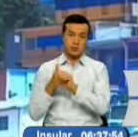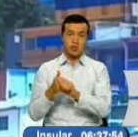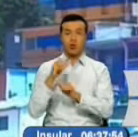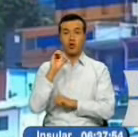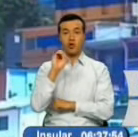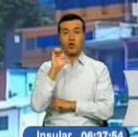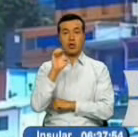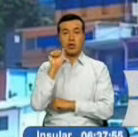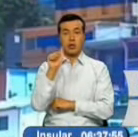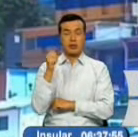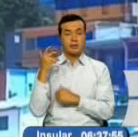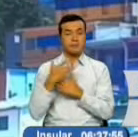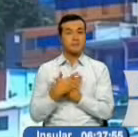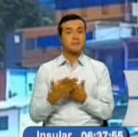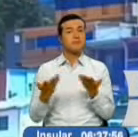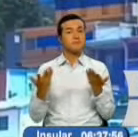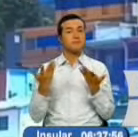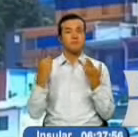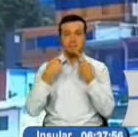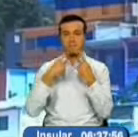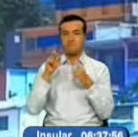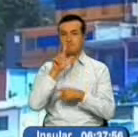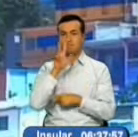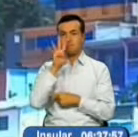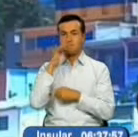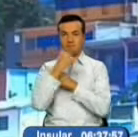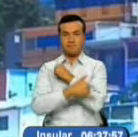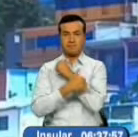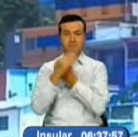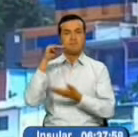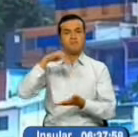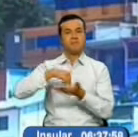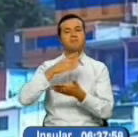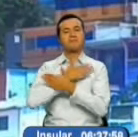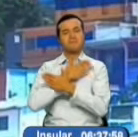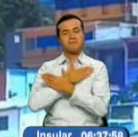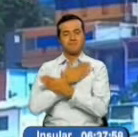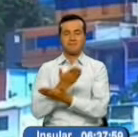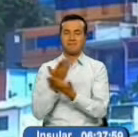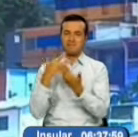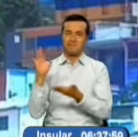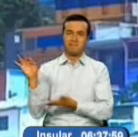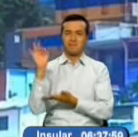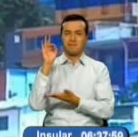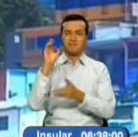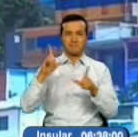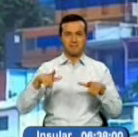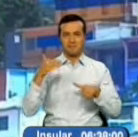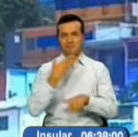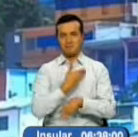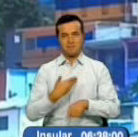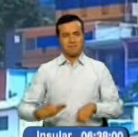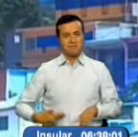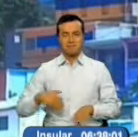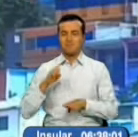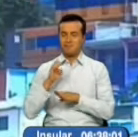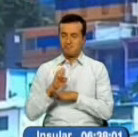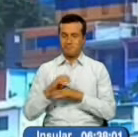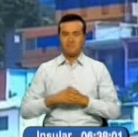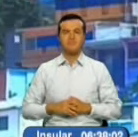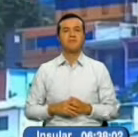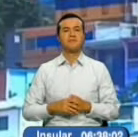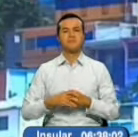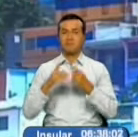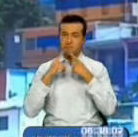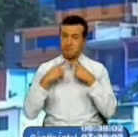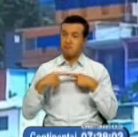la Organización de Estados Americanos, a nombre de sus 34 países miembros, felicitó la elección de Lenín Moreno como presidente de Ecuador. Se destacó